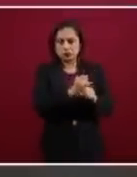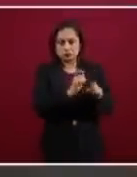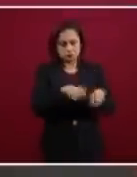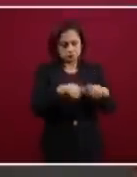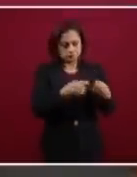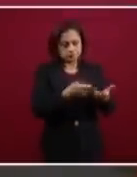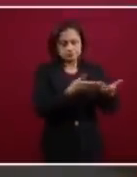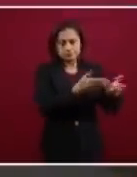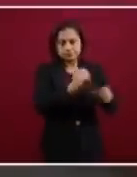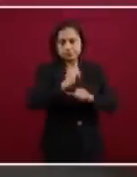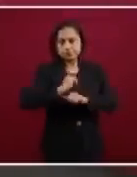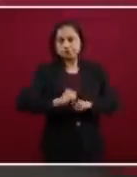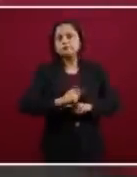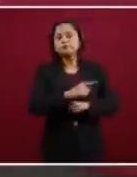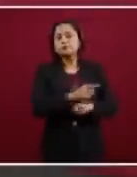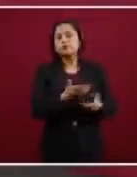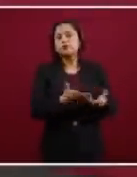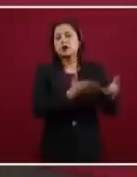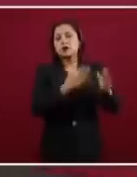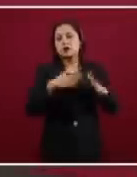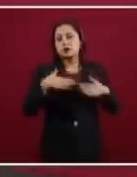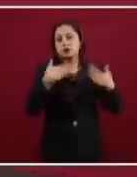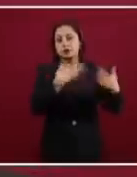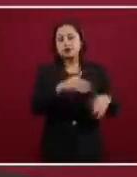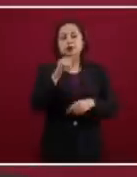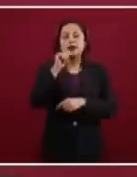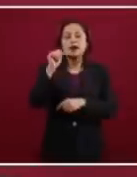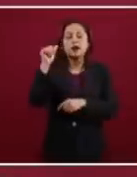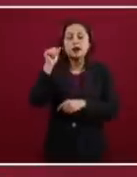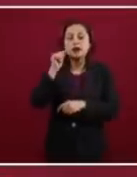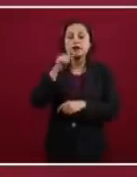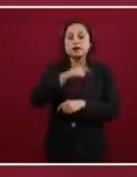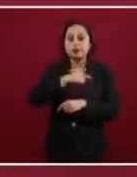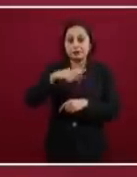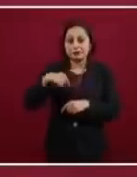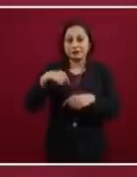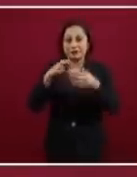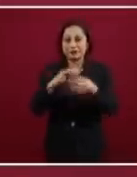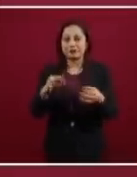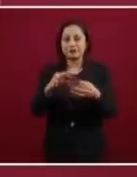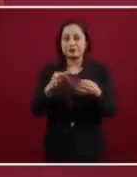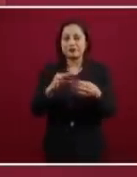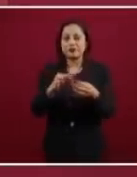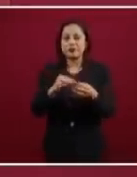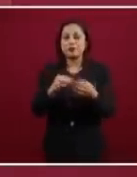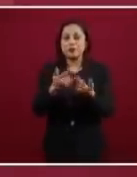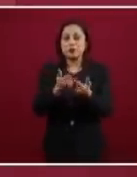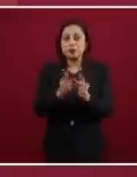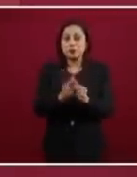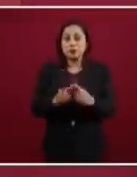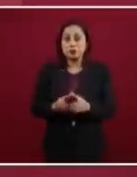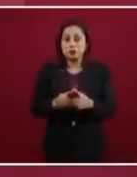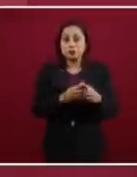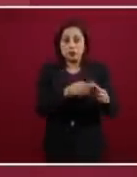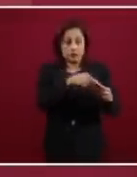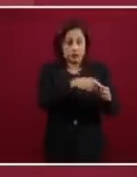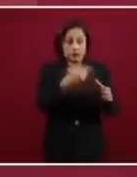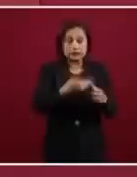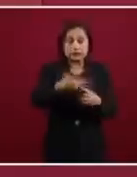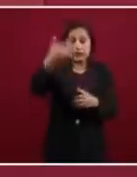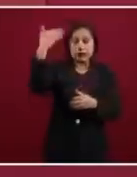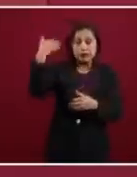ayer venía haciendo estas operaciones de tiempo atrás